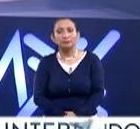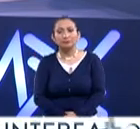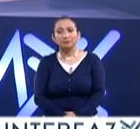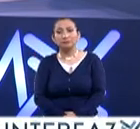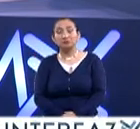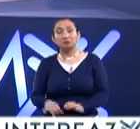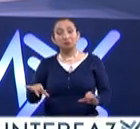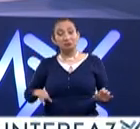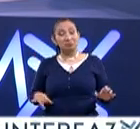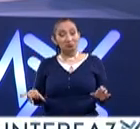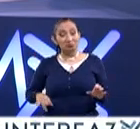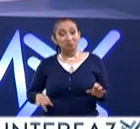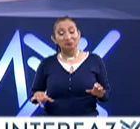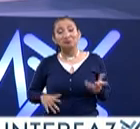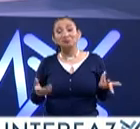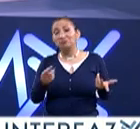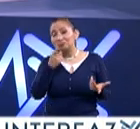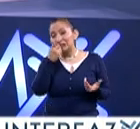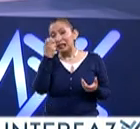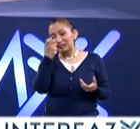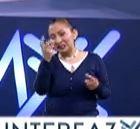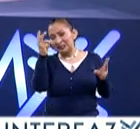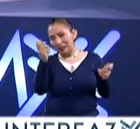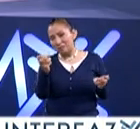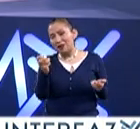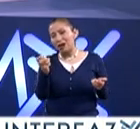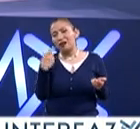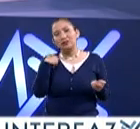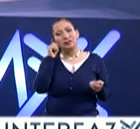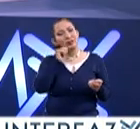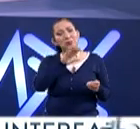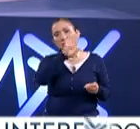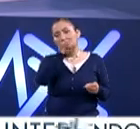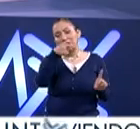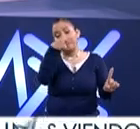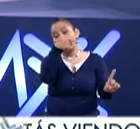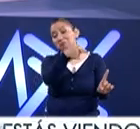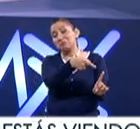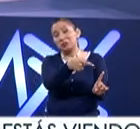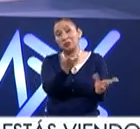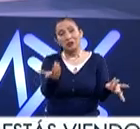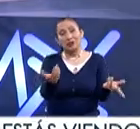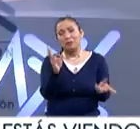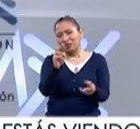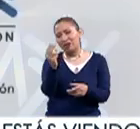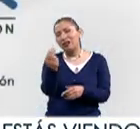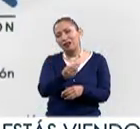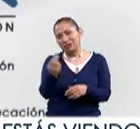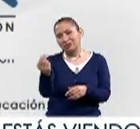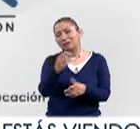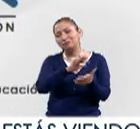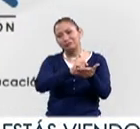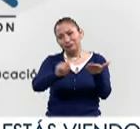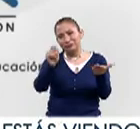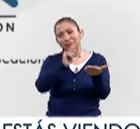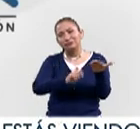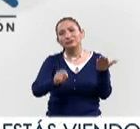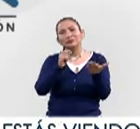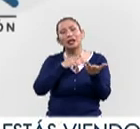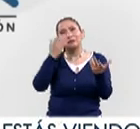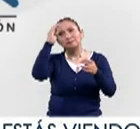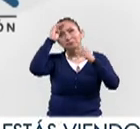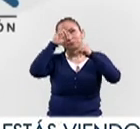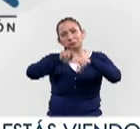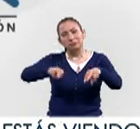Pues interesantísimo comentar este tema contigo, Javier. Siempre la muerte será una parte, la más necesaria dentro de la literatura, pues parte de la